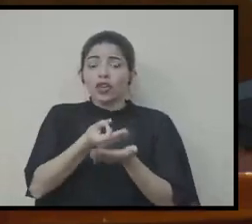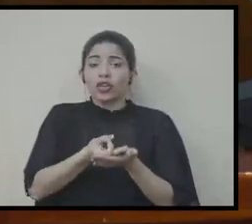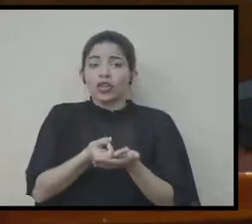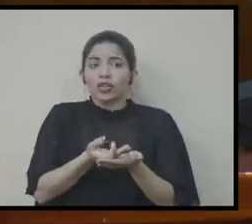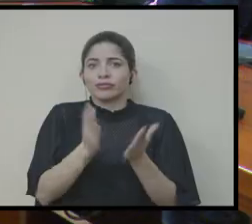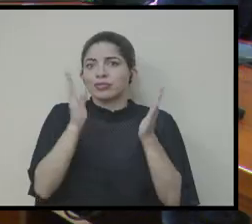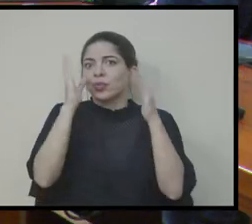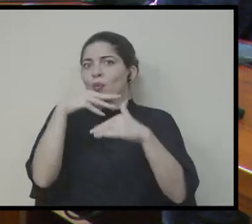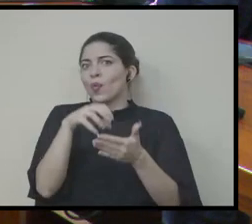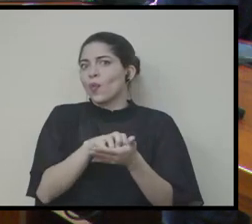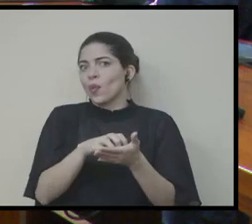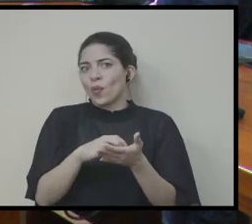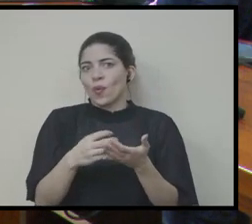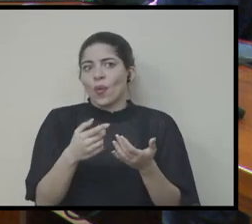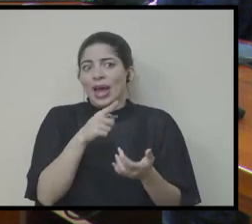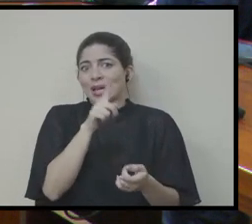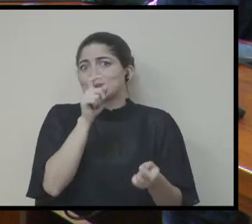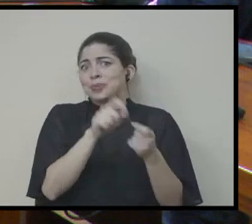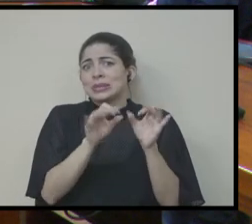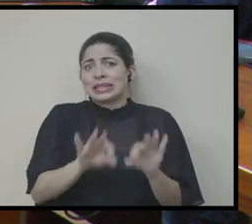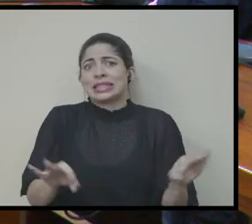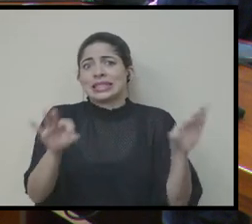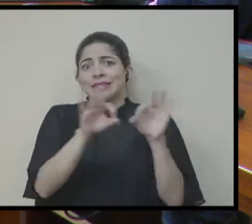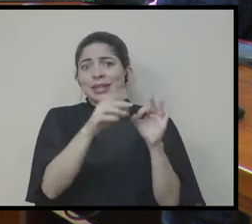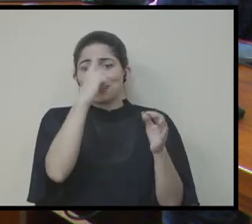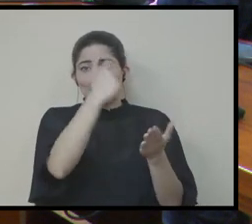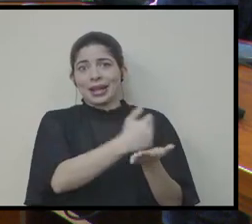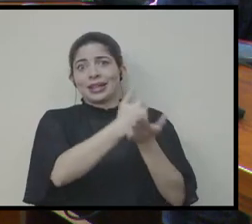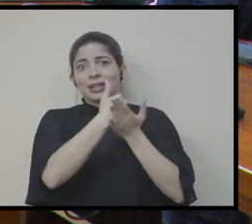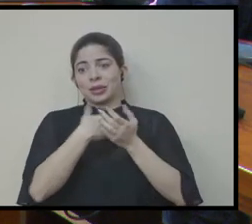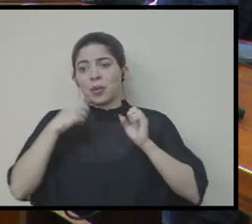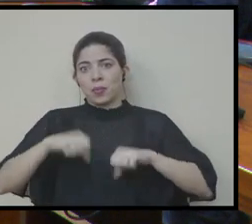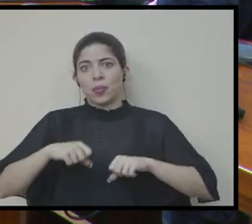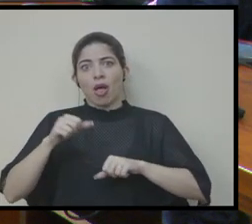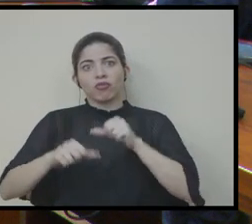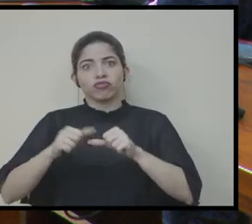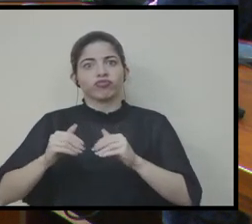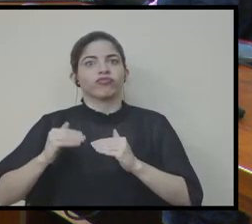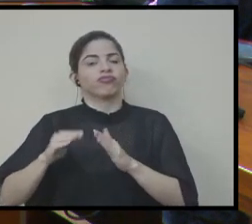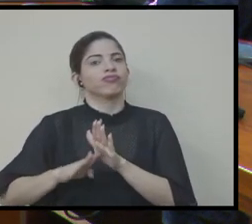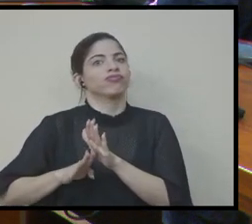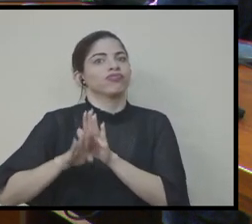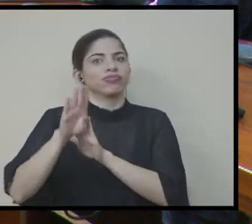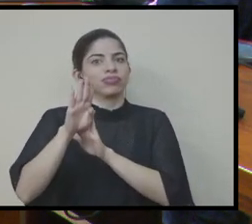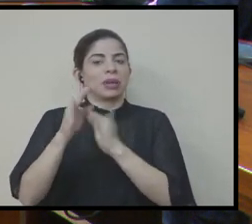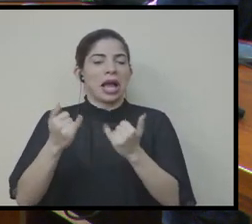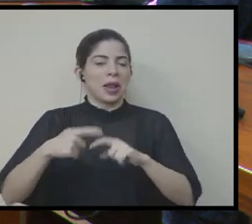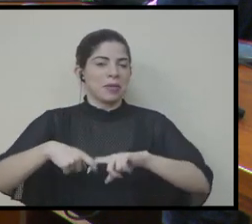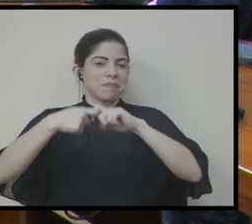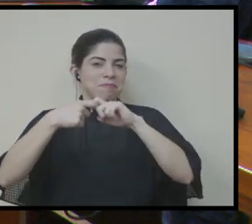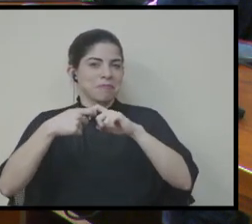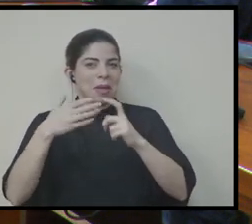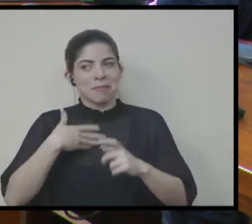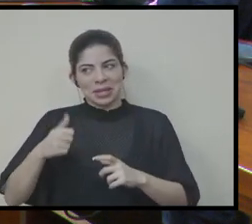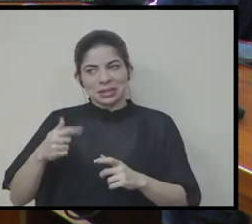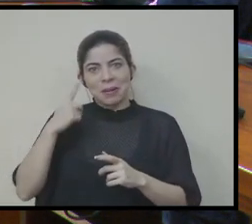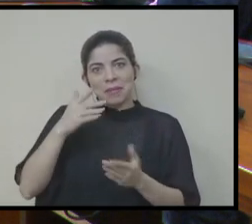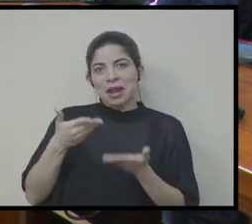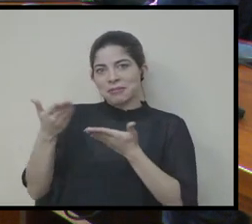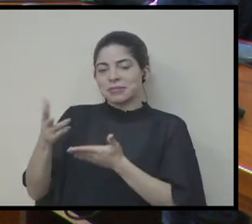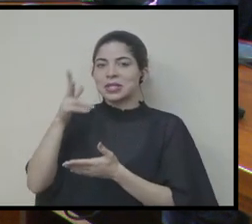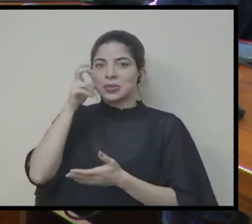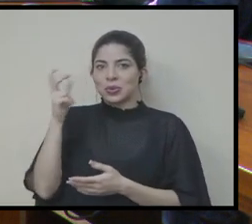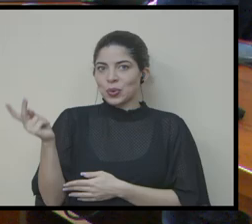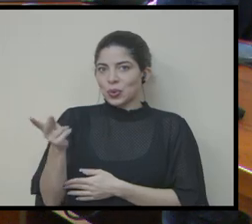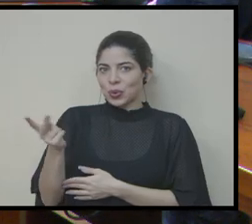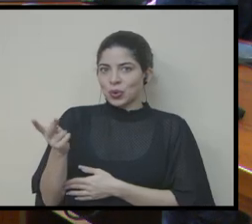indudablemente hoy es un elemento fundamental para que ustedes hagan escalamiento. Entonces, paremos ahí por ahora, si le parece, presidente, para escucharlos a